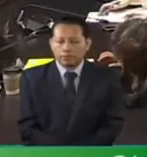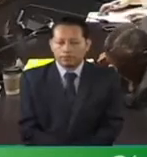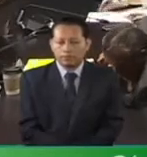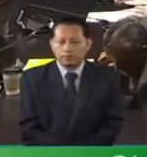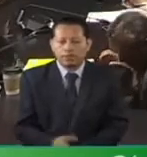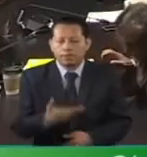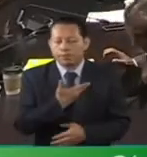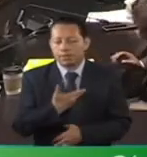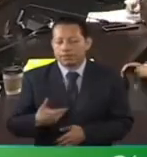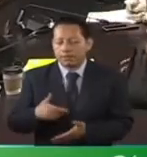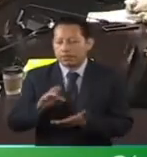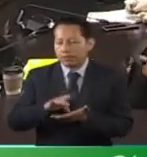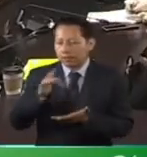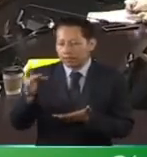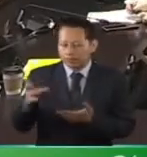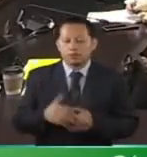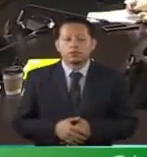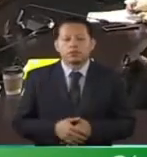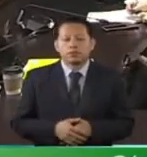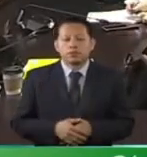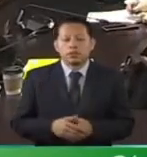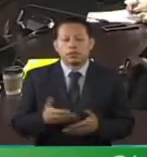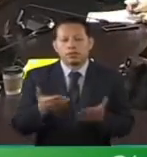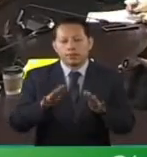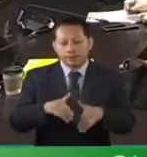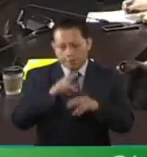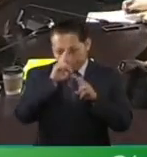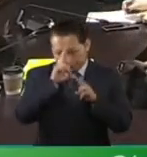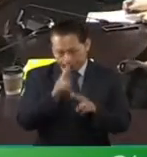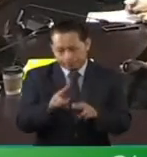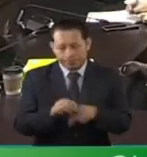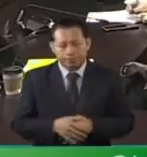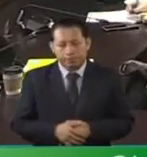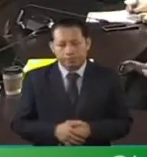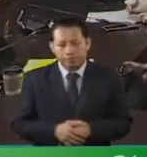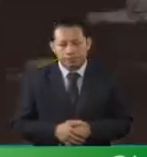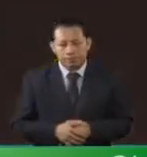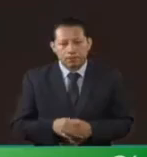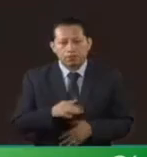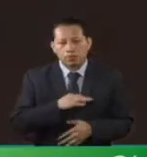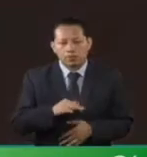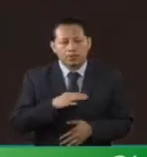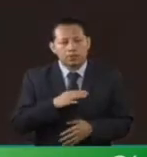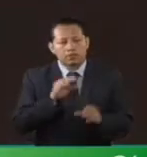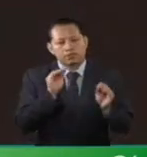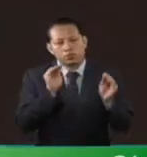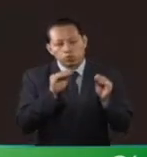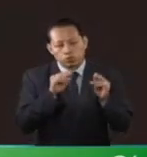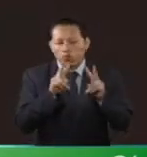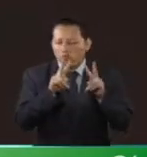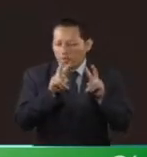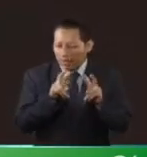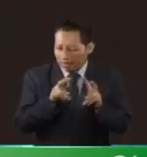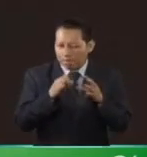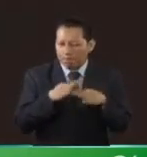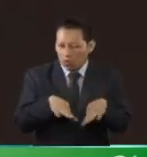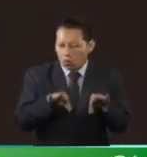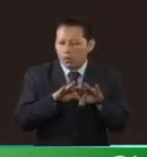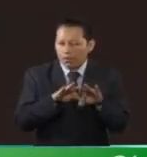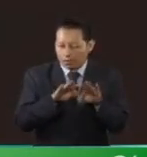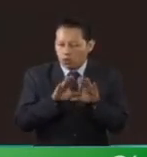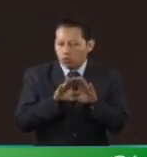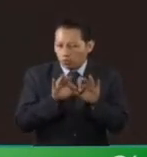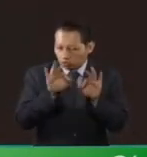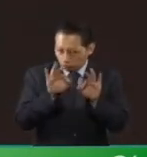Gracias presidente honorable asamblea si abordamos la discusión de los temas torales del país como